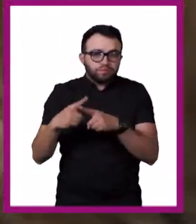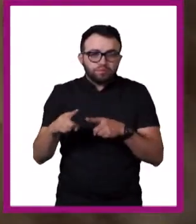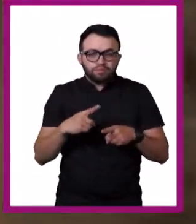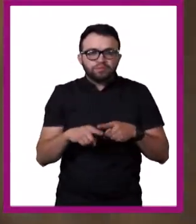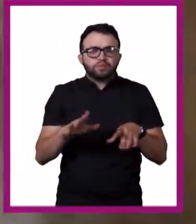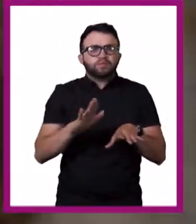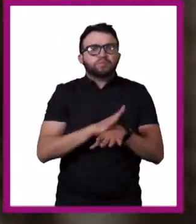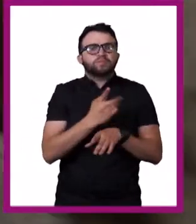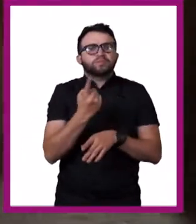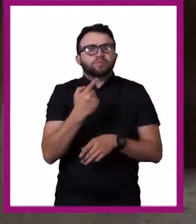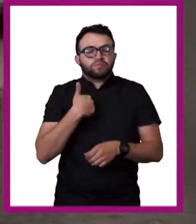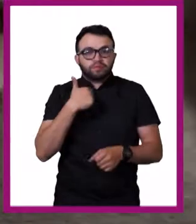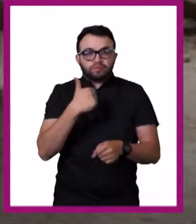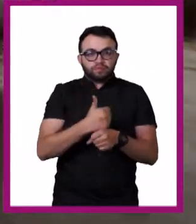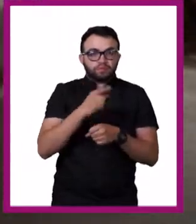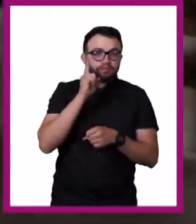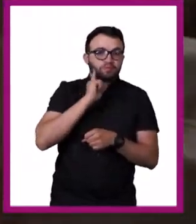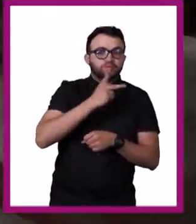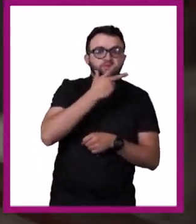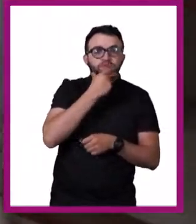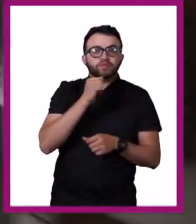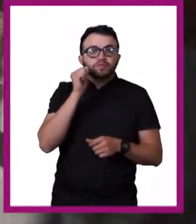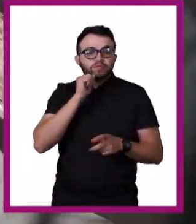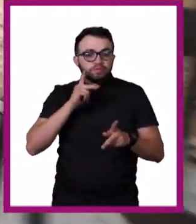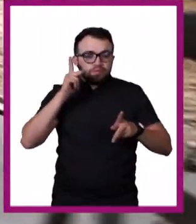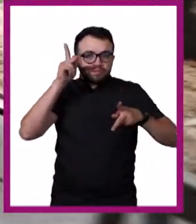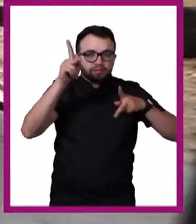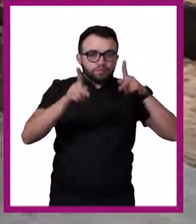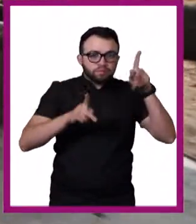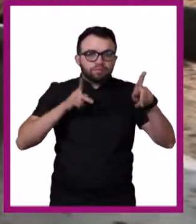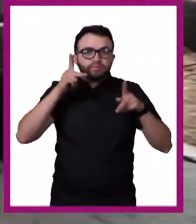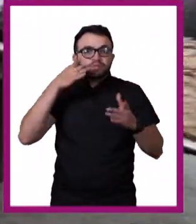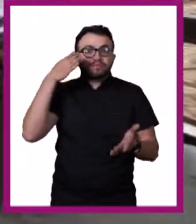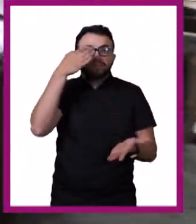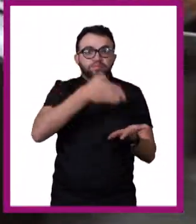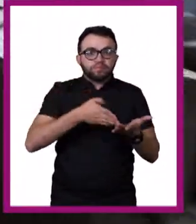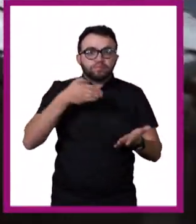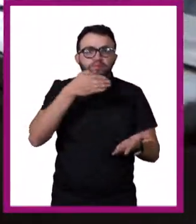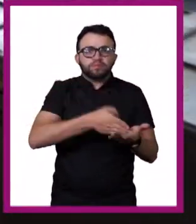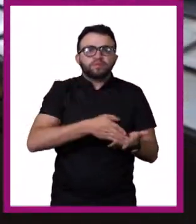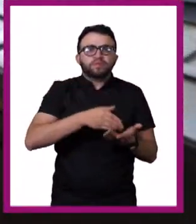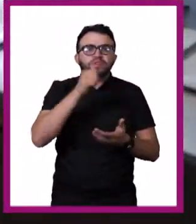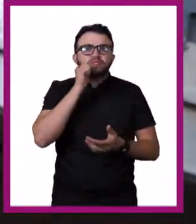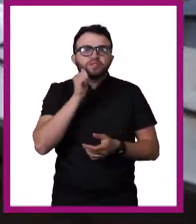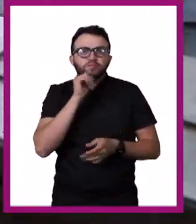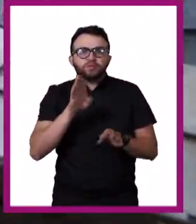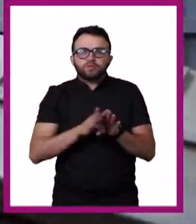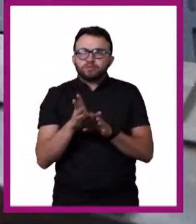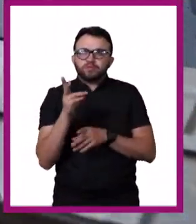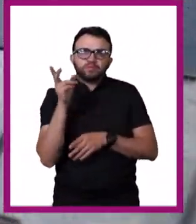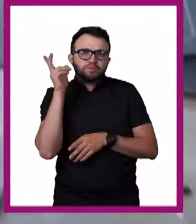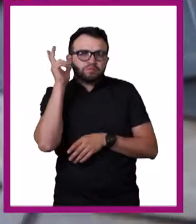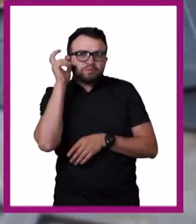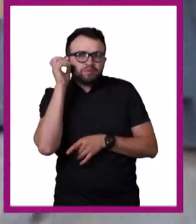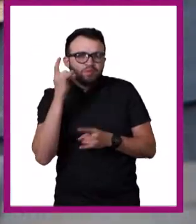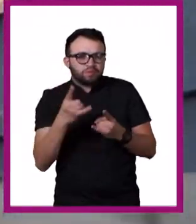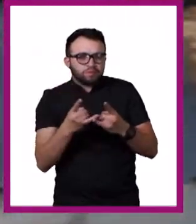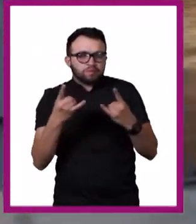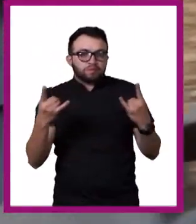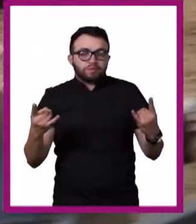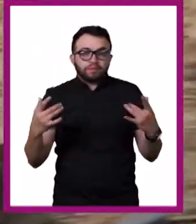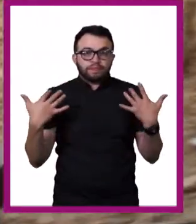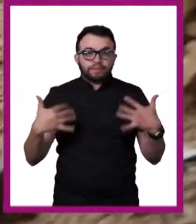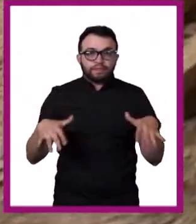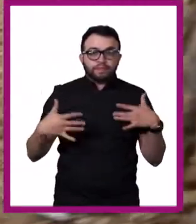mis abuelos nos visitaban frecuentemente y siempre se escuchaban historias muy interesantes